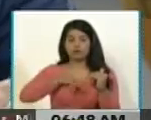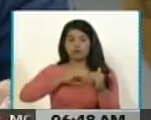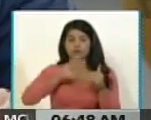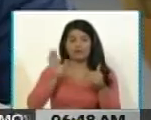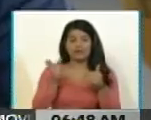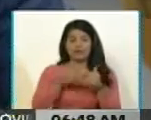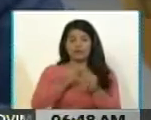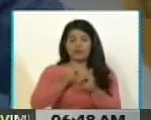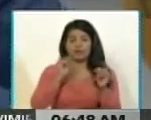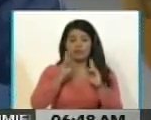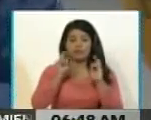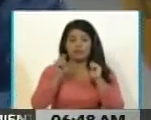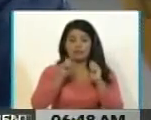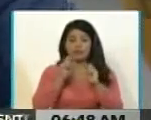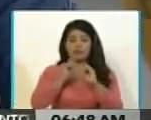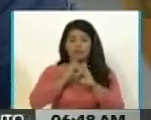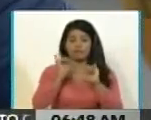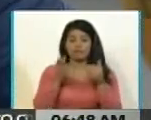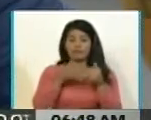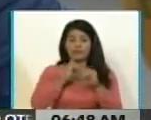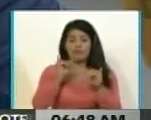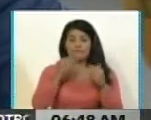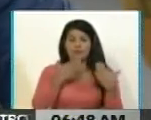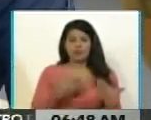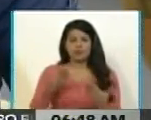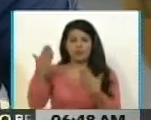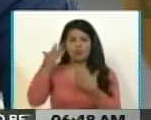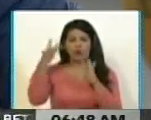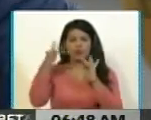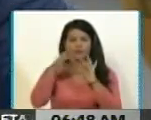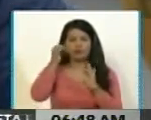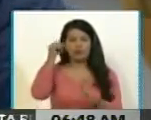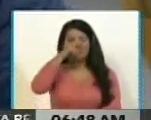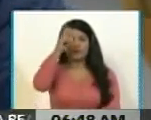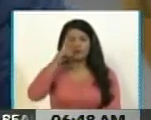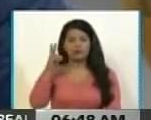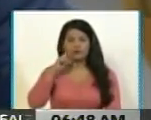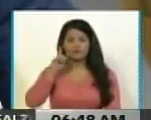cerramos esta entrevista, pero nos vamos a interactuar con Verónica Chacón Casio.